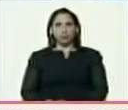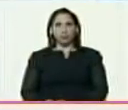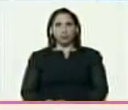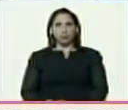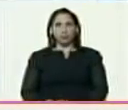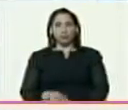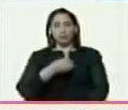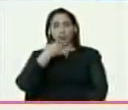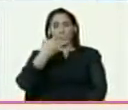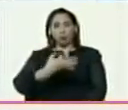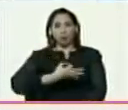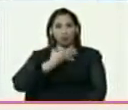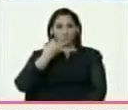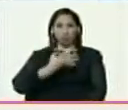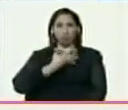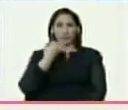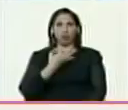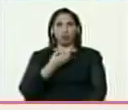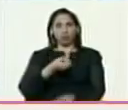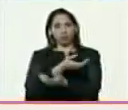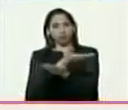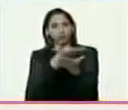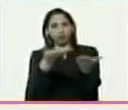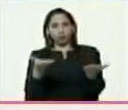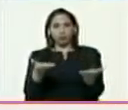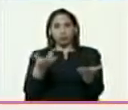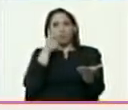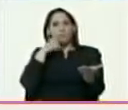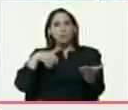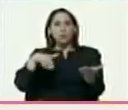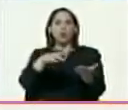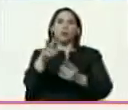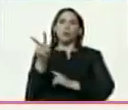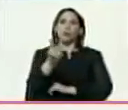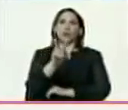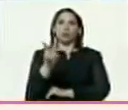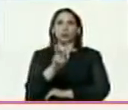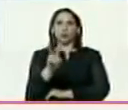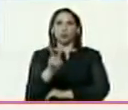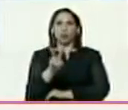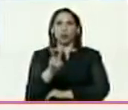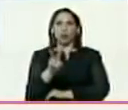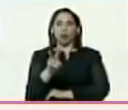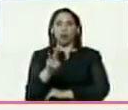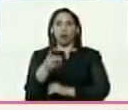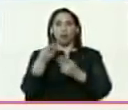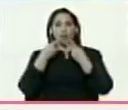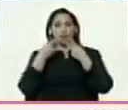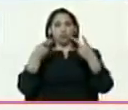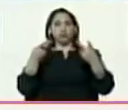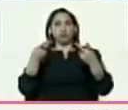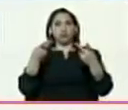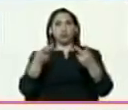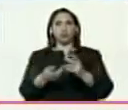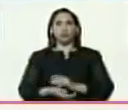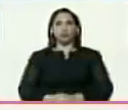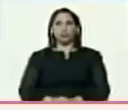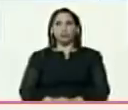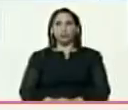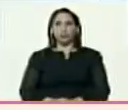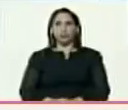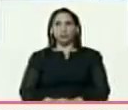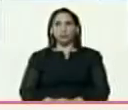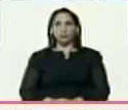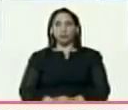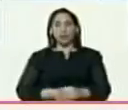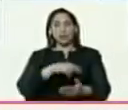buenas tardes tenga todos ustedes el pueblo de venezuela medios de comunicación presente tanto